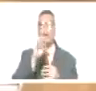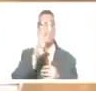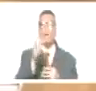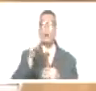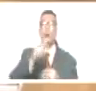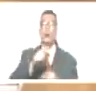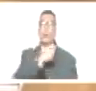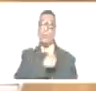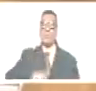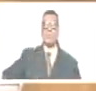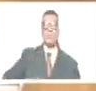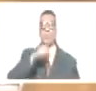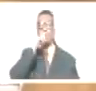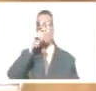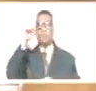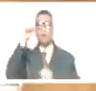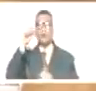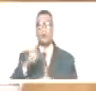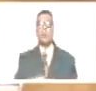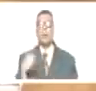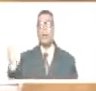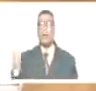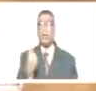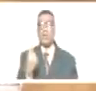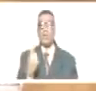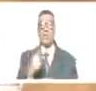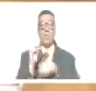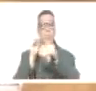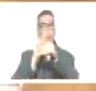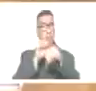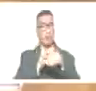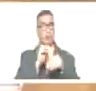Maduro ha venido anunciando